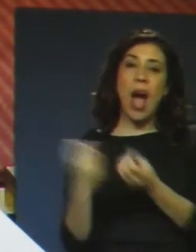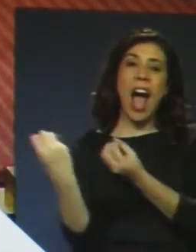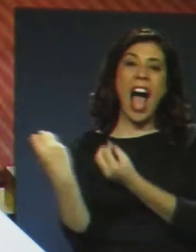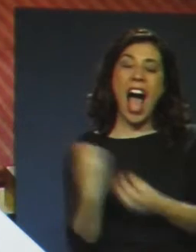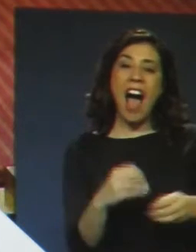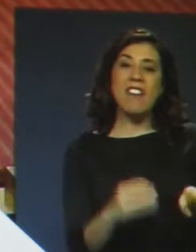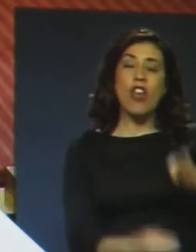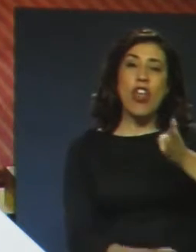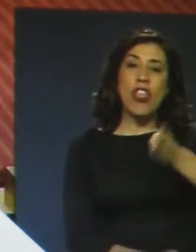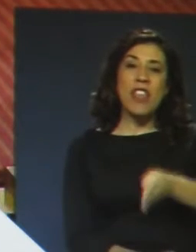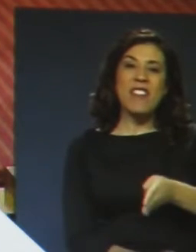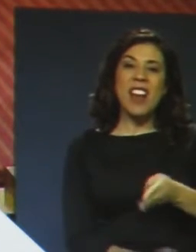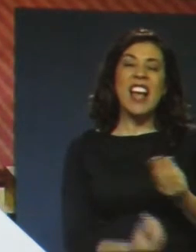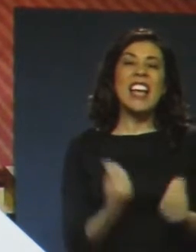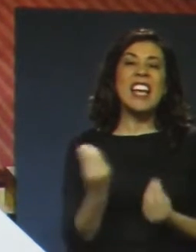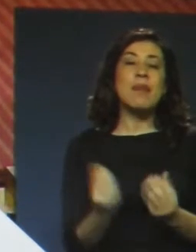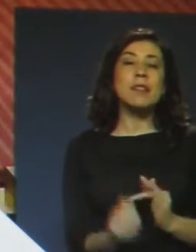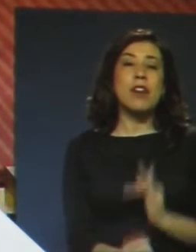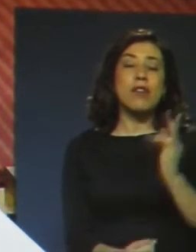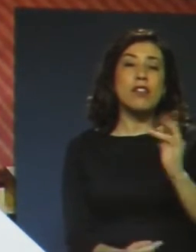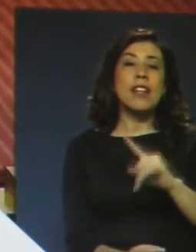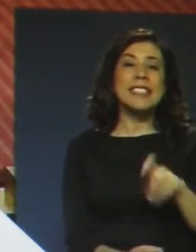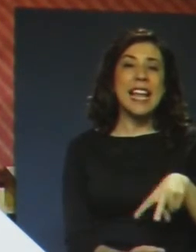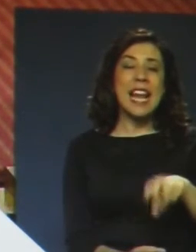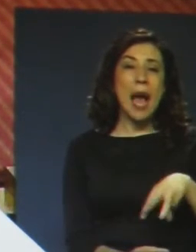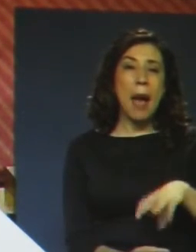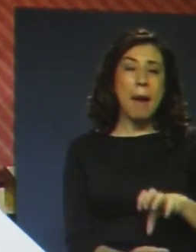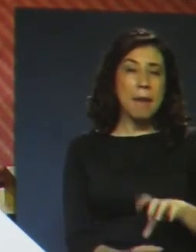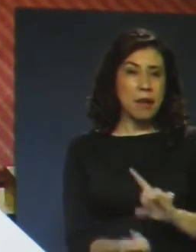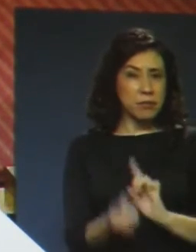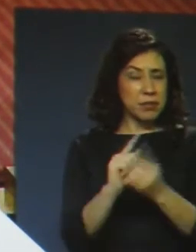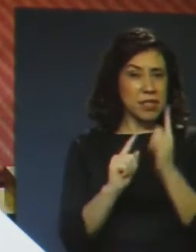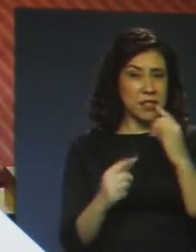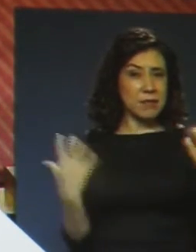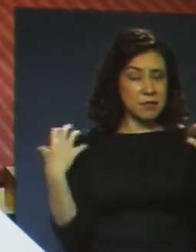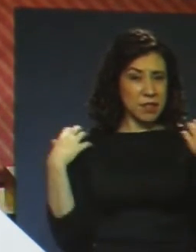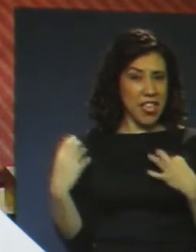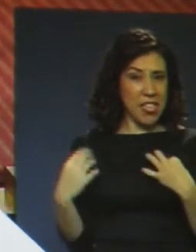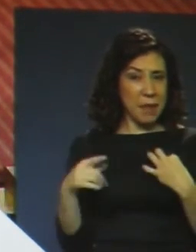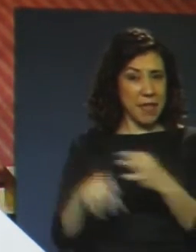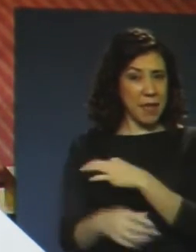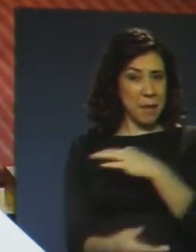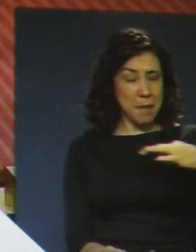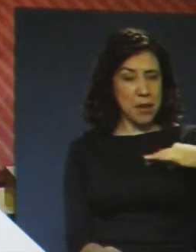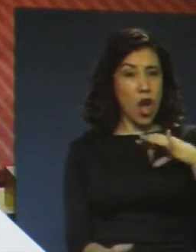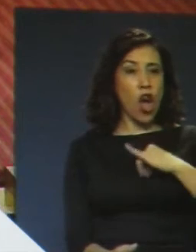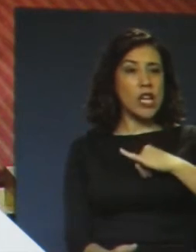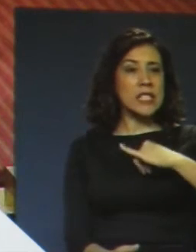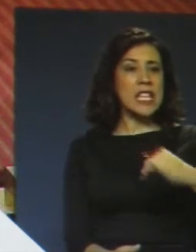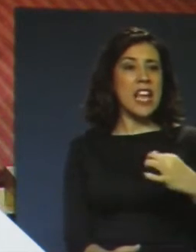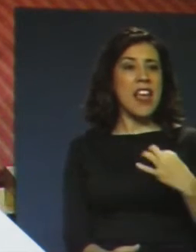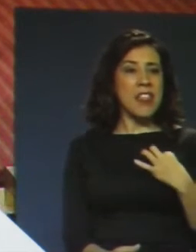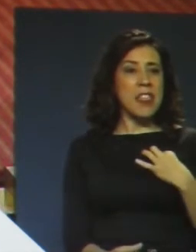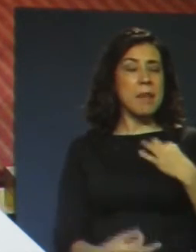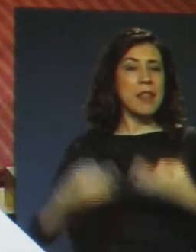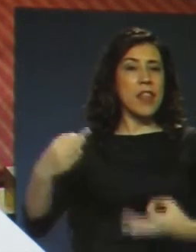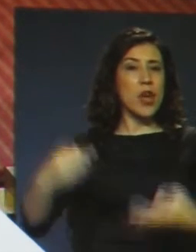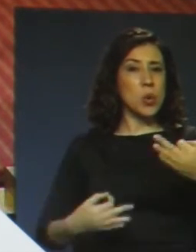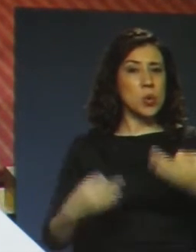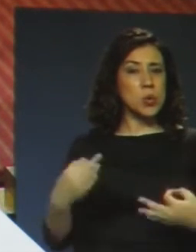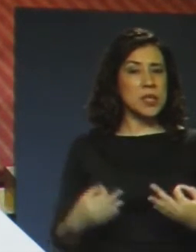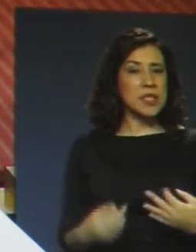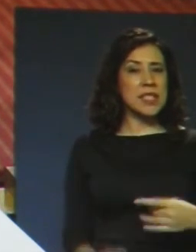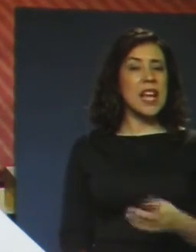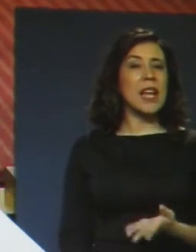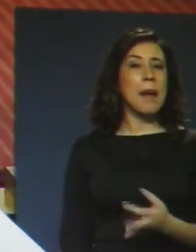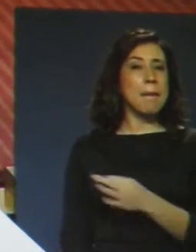de deberes? ¿Qué sucederá con el Sename? ¿Pasará a depender de este ministerio o seguirá dependiendo de justicia? ¿Será